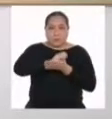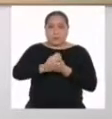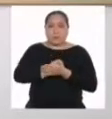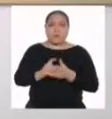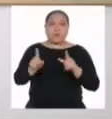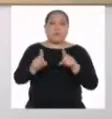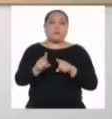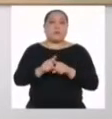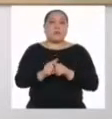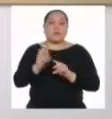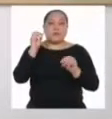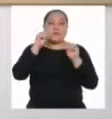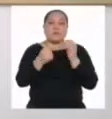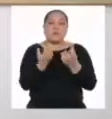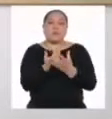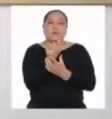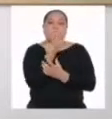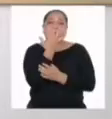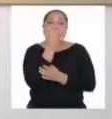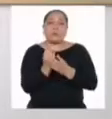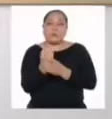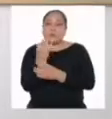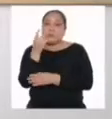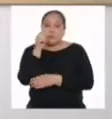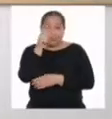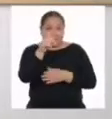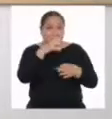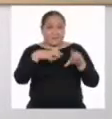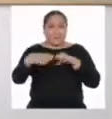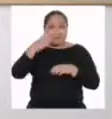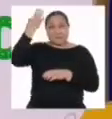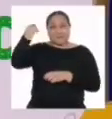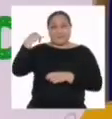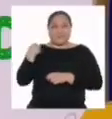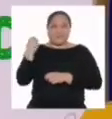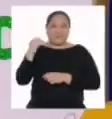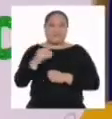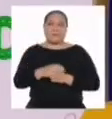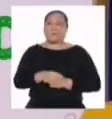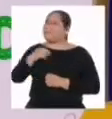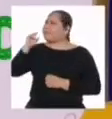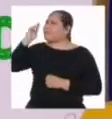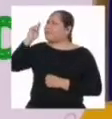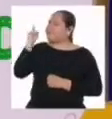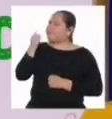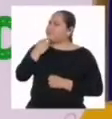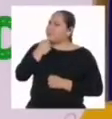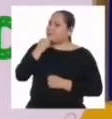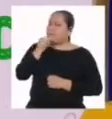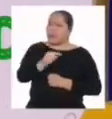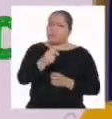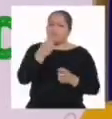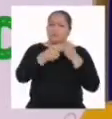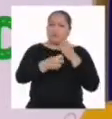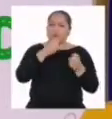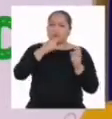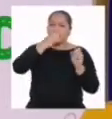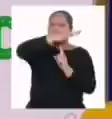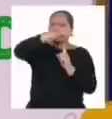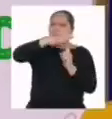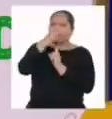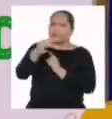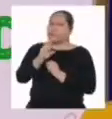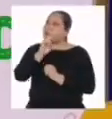puede ser cultivando algunas plantas como tú lo hacías de adolescente. Profesora, así como hay problemas ambientales por los